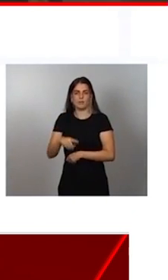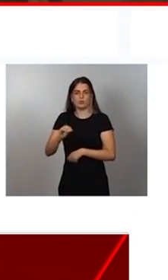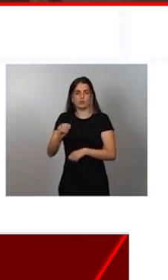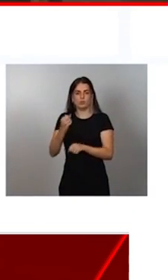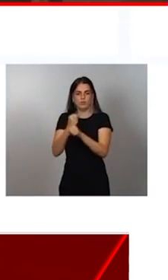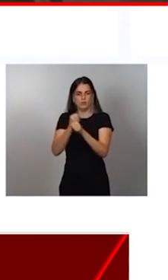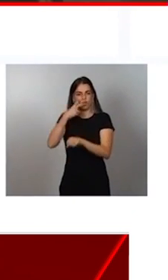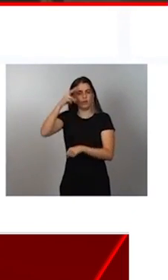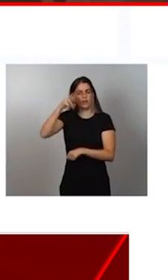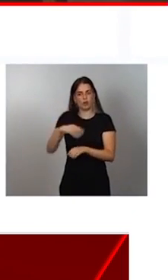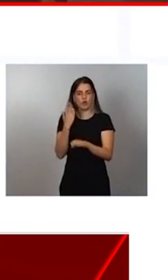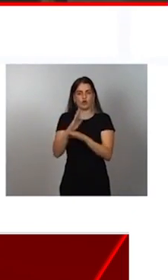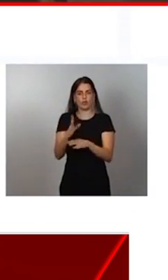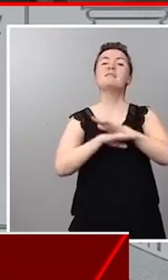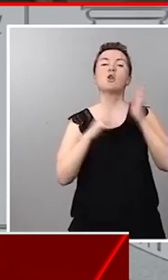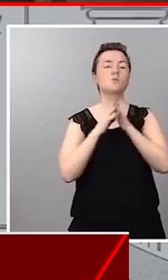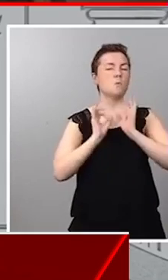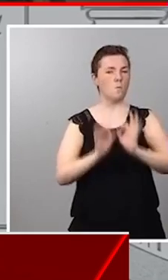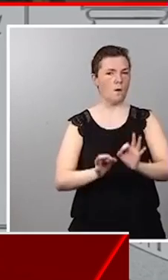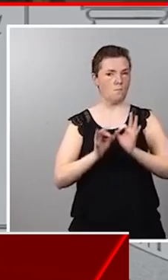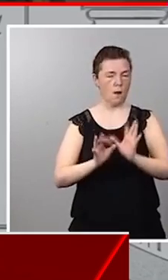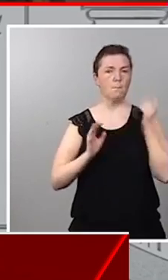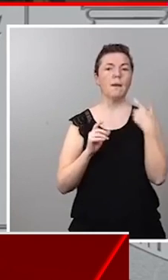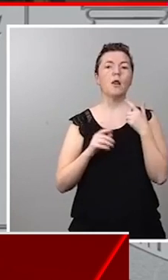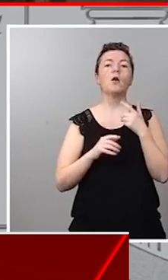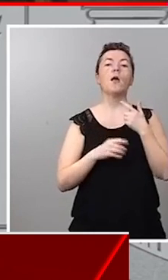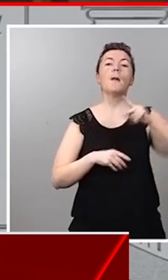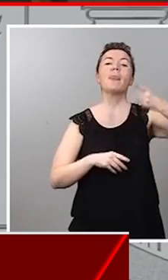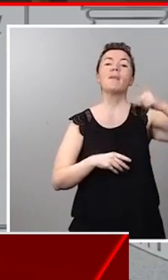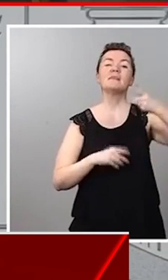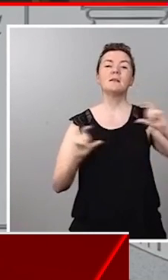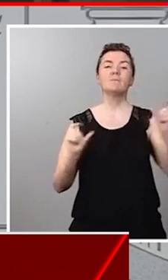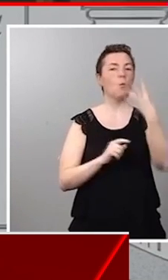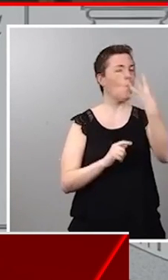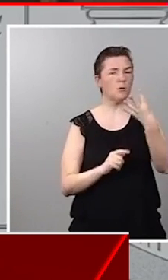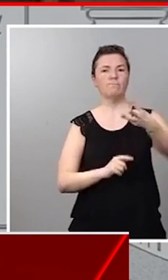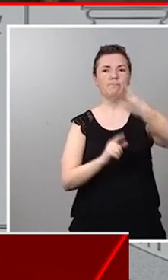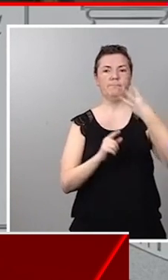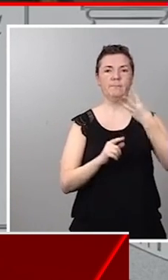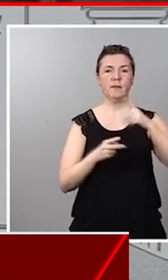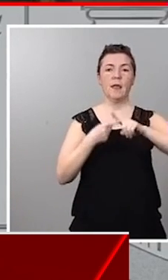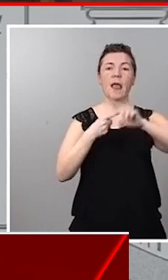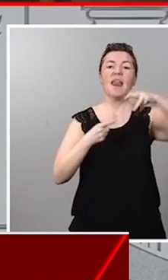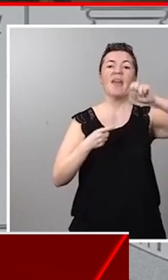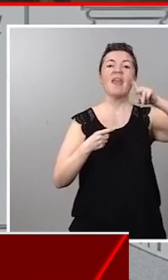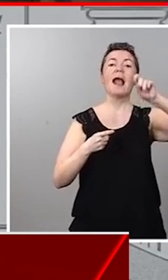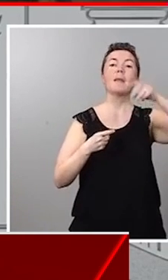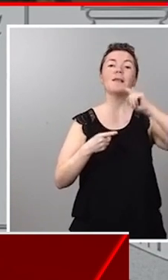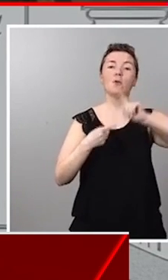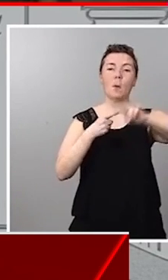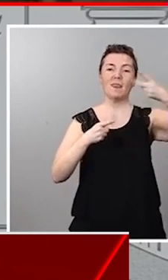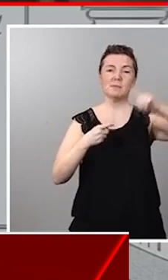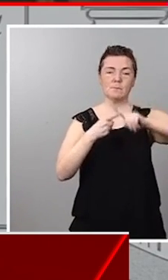de los parlamentarios recogido en el artículo 23 de la Constitución Española y el Tribunal Constitucional paralice de manera